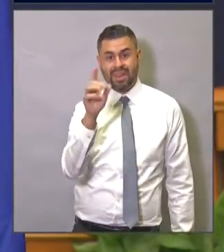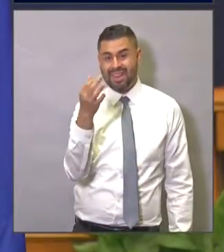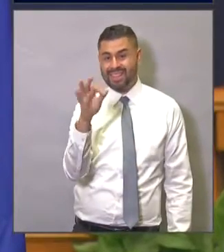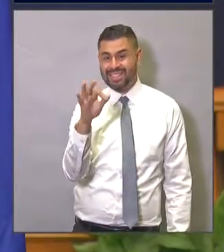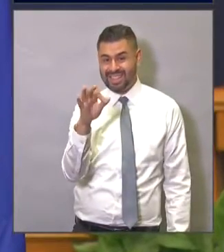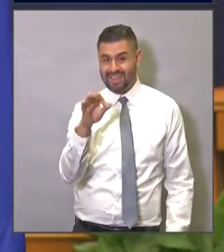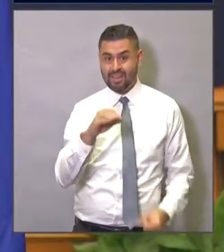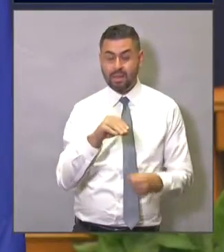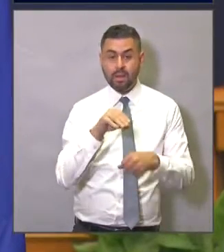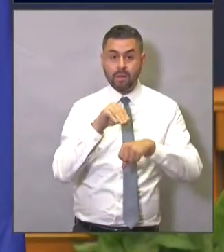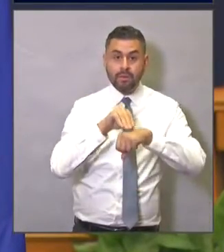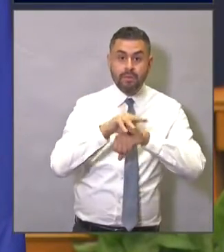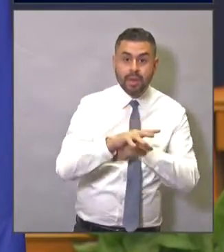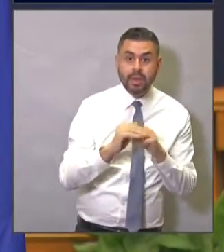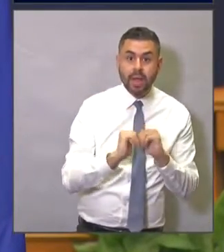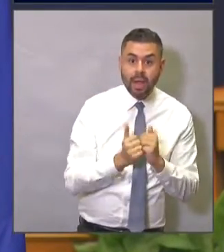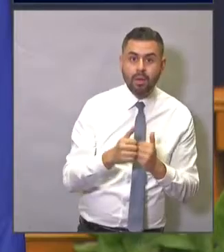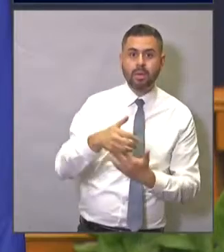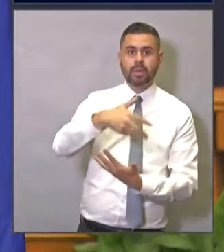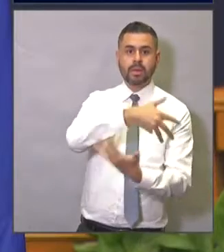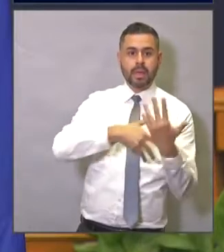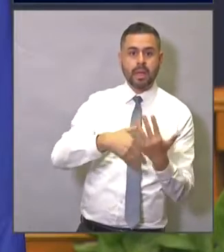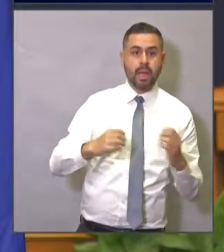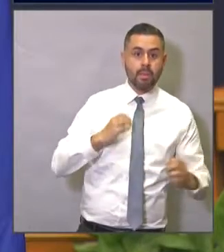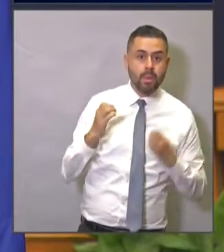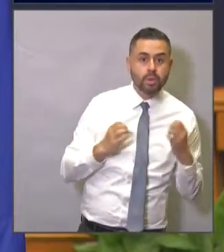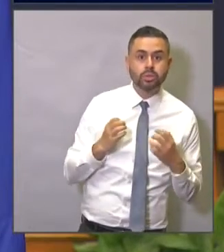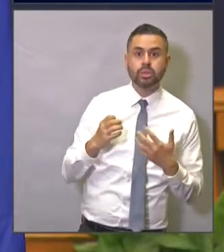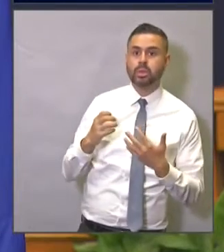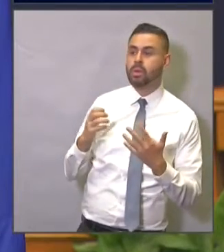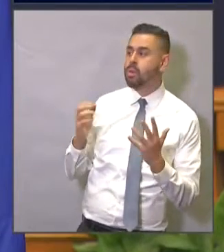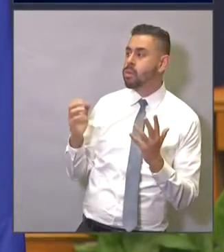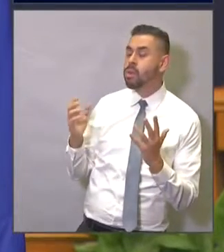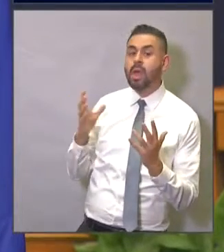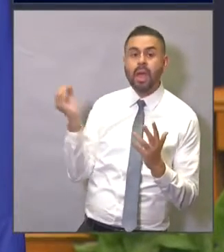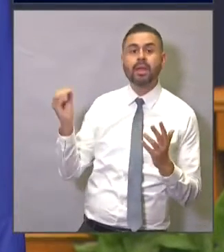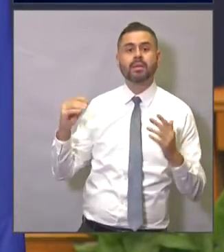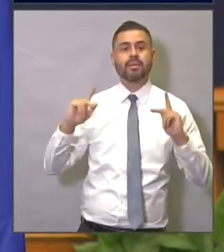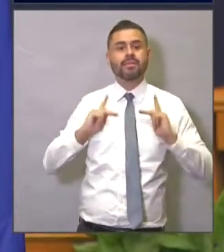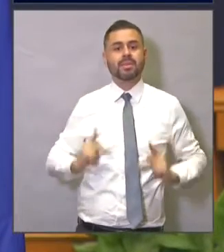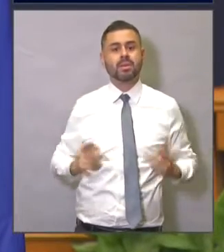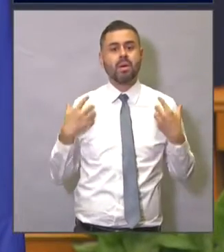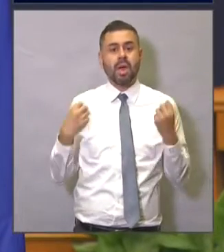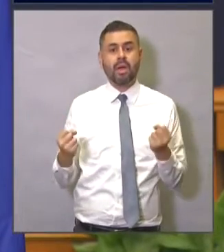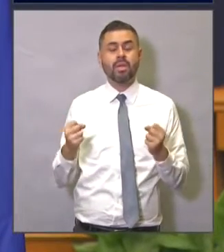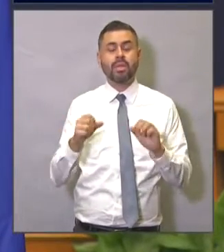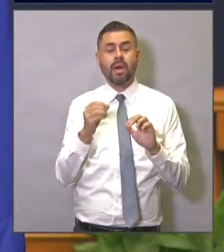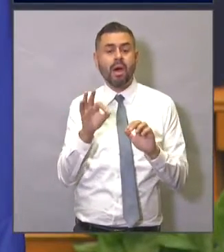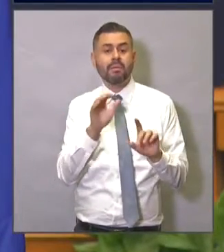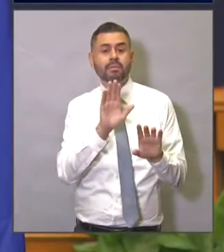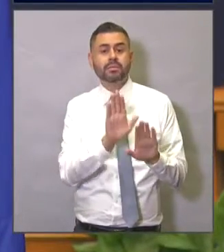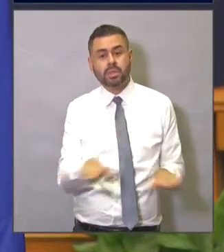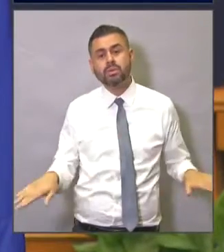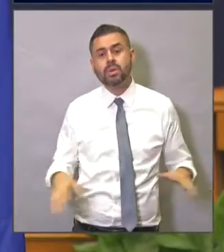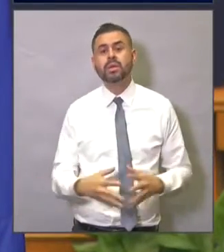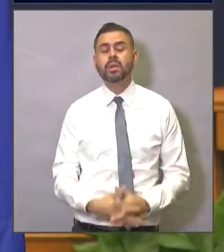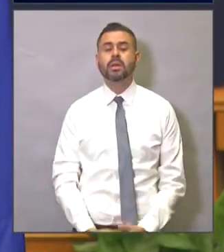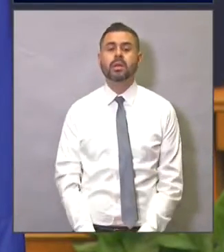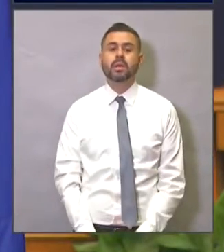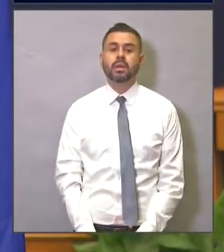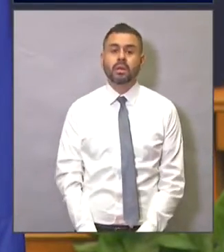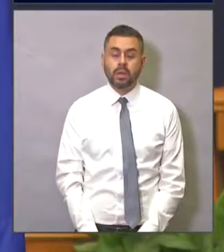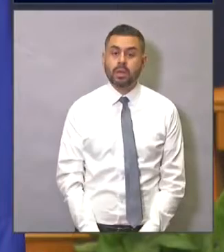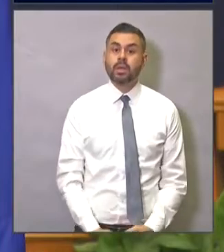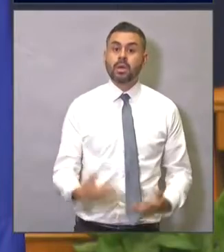Esto incluye la salud social, emocional y física de nuestros niños. Quiero anunciar que el Condado de Los Ángeles